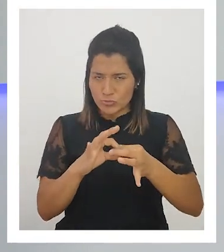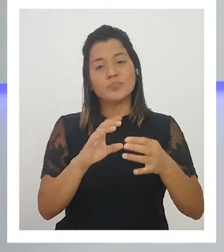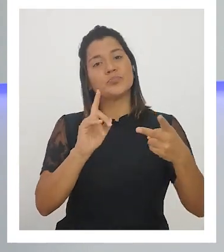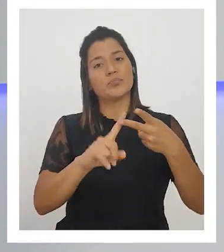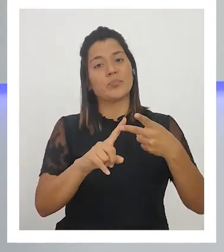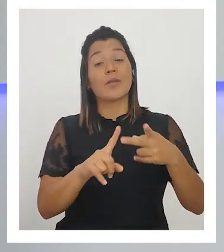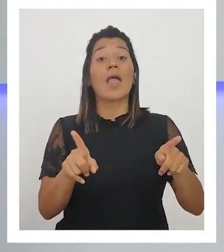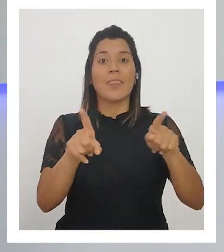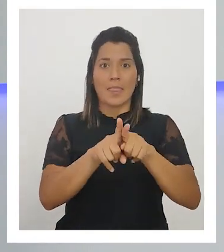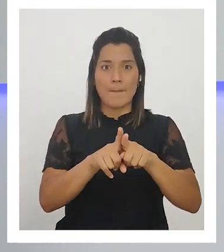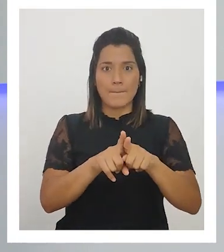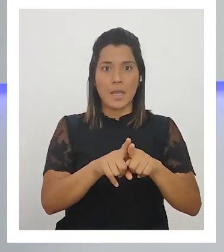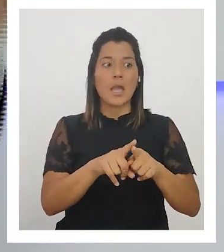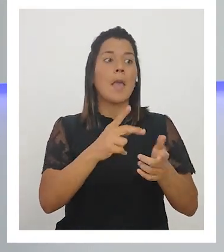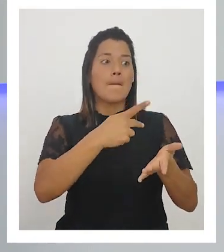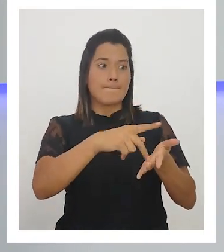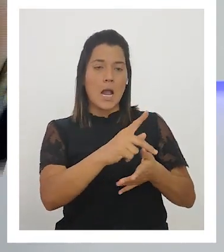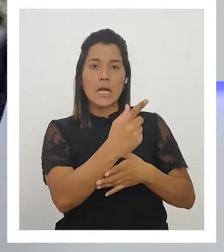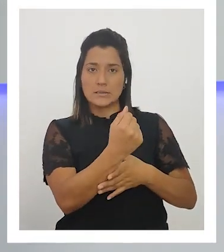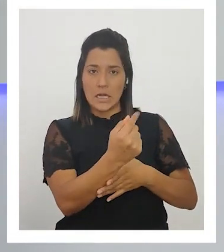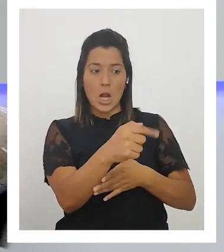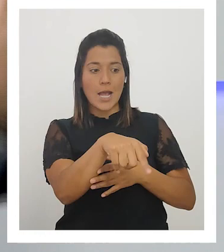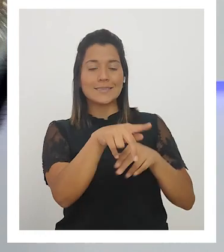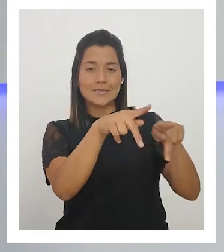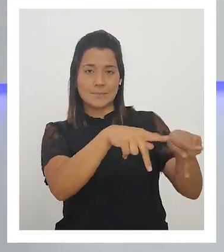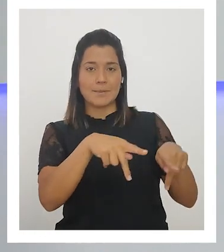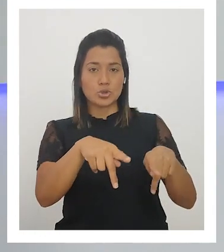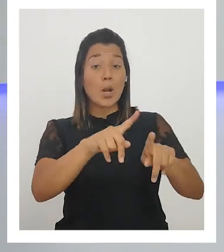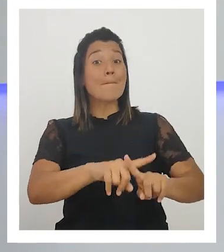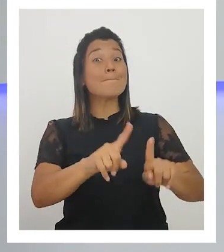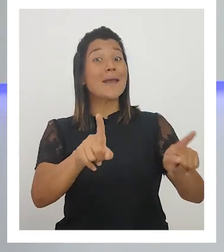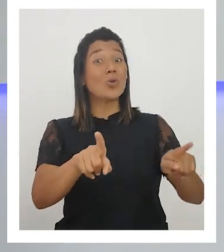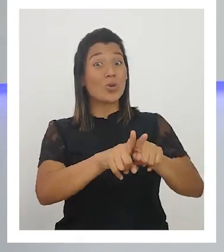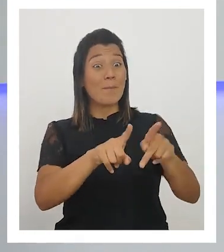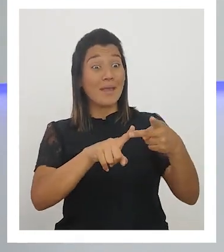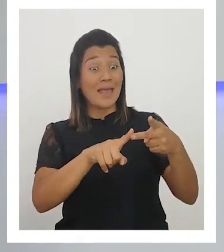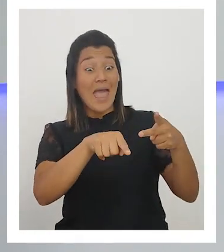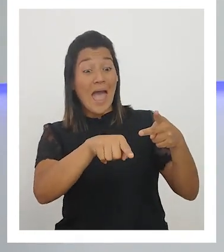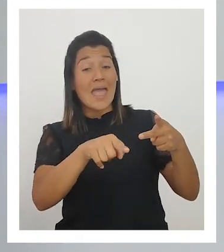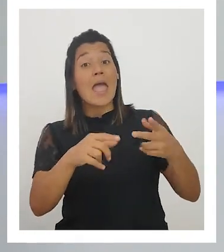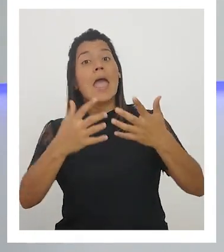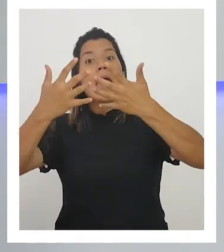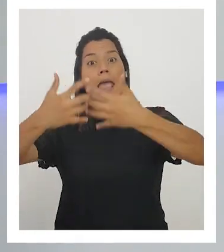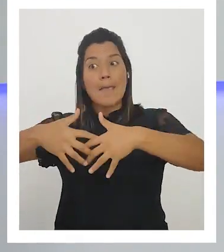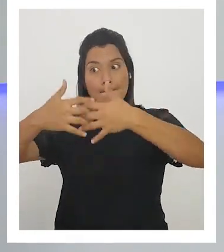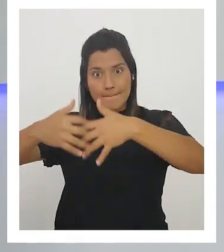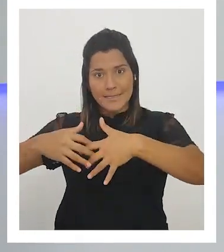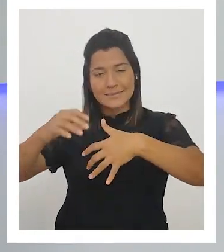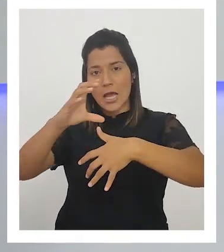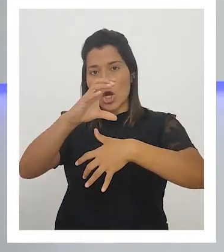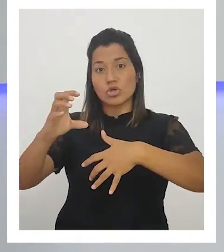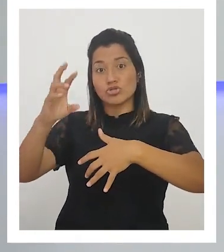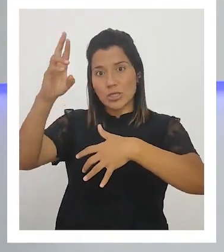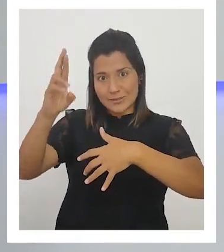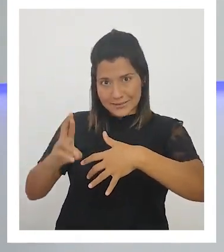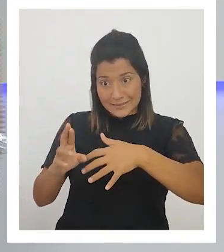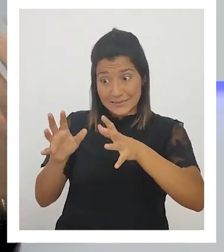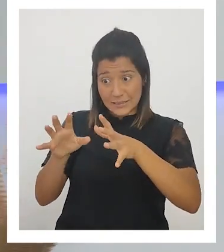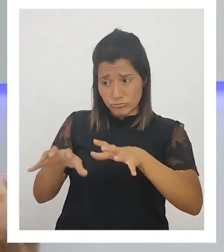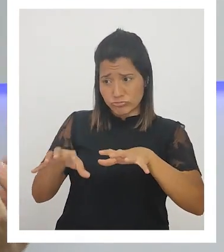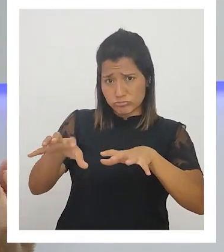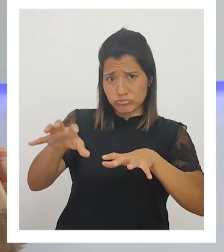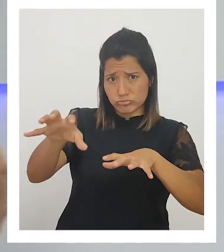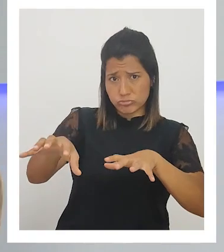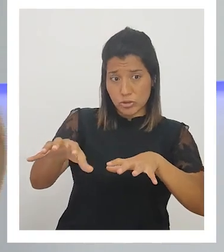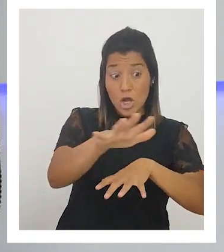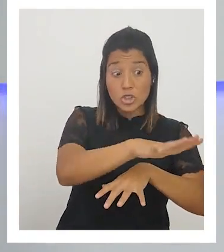que ahí trabajan, sino las empresas proveedoras costarricenses que las zonas francas contratan, ¿verdad? Obviamente esas